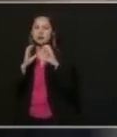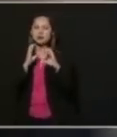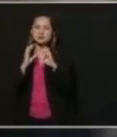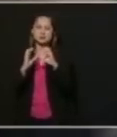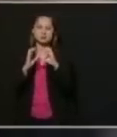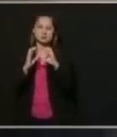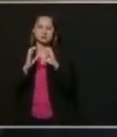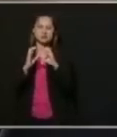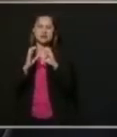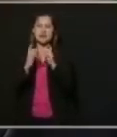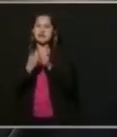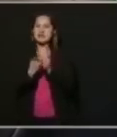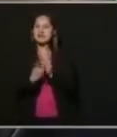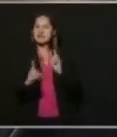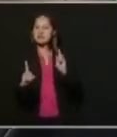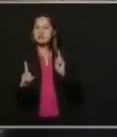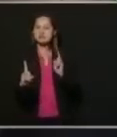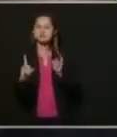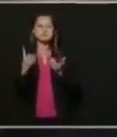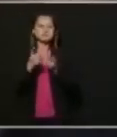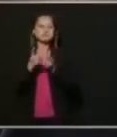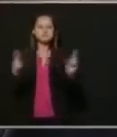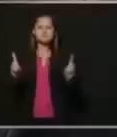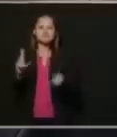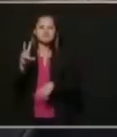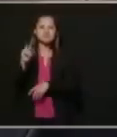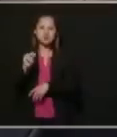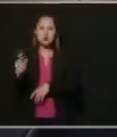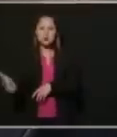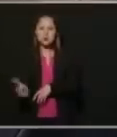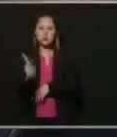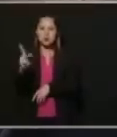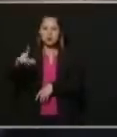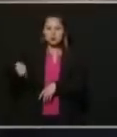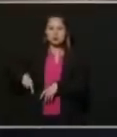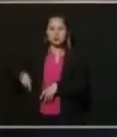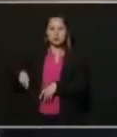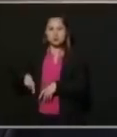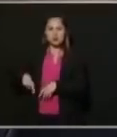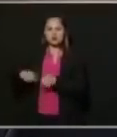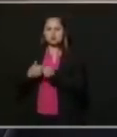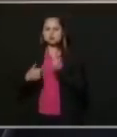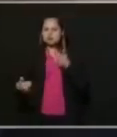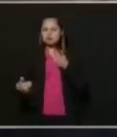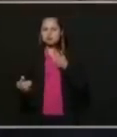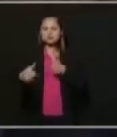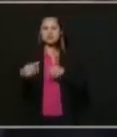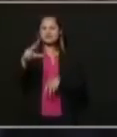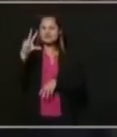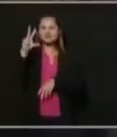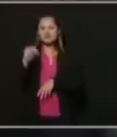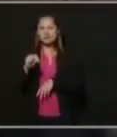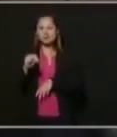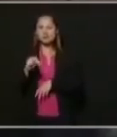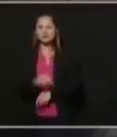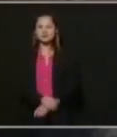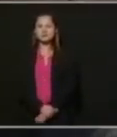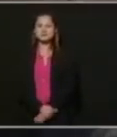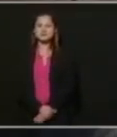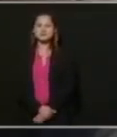habrá divorcio, repito, entre pueblo y gobierno. Yo les digo